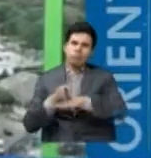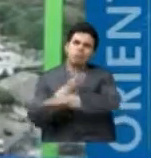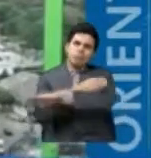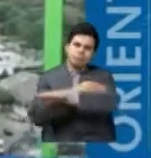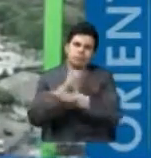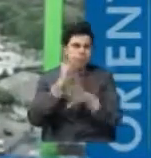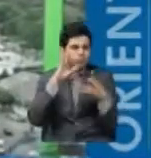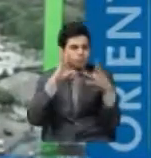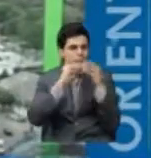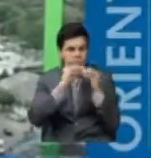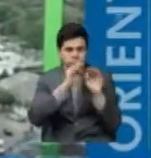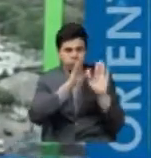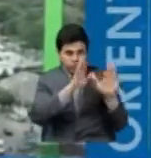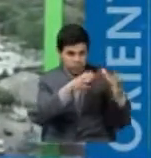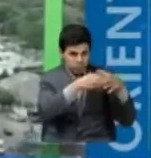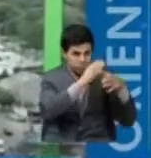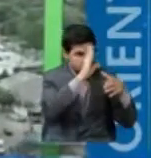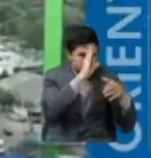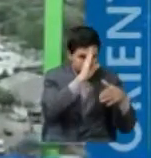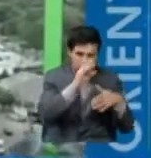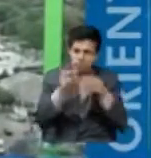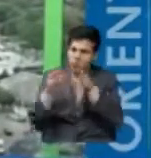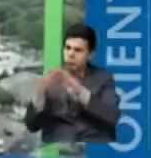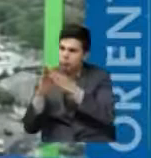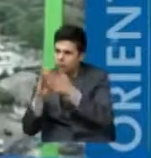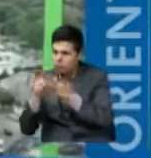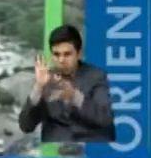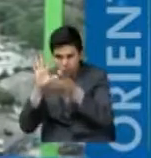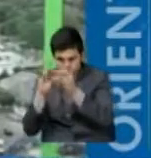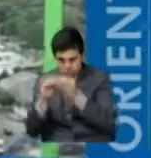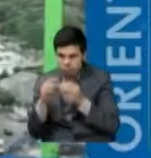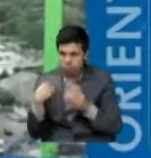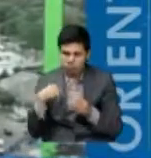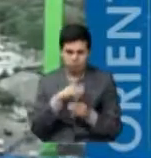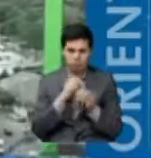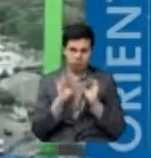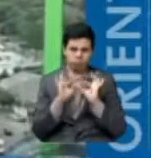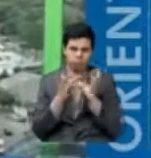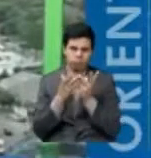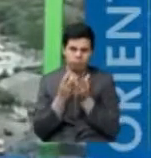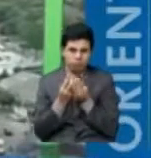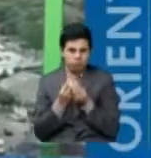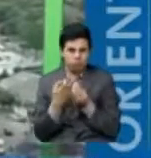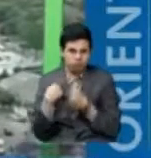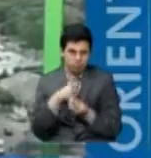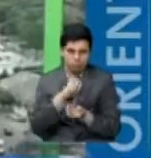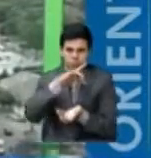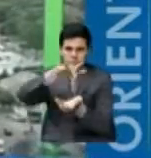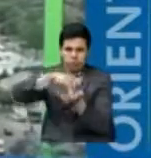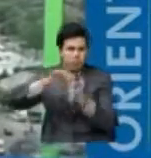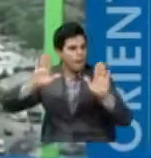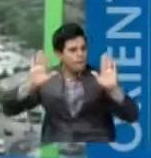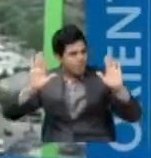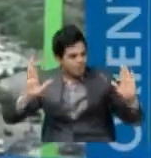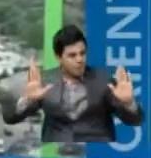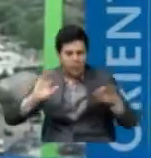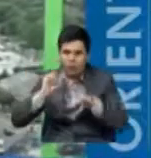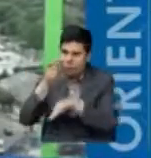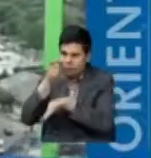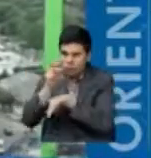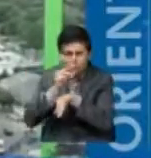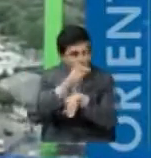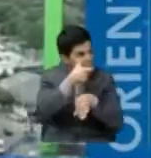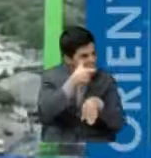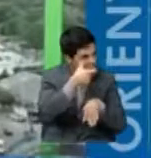acuerdo de compromiso entre la Fuerza Pública y la comunidad y nosotros como Defensoría del Pueblo en calidad de mediadores, de garantes,